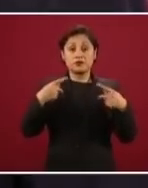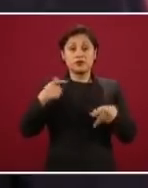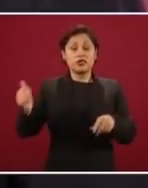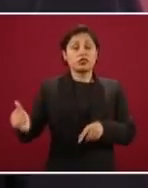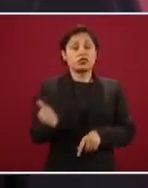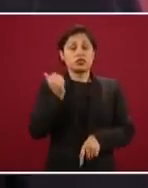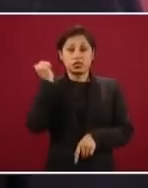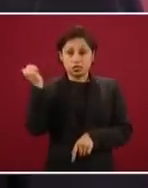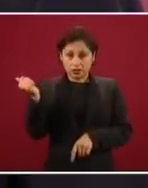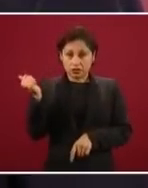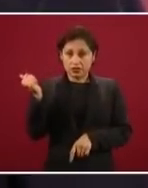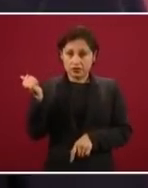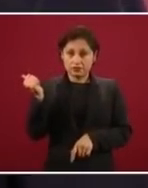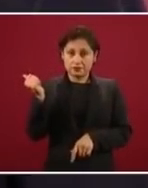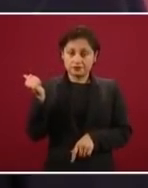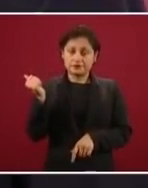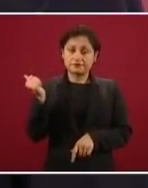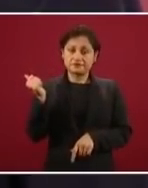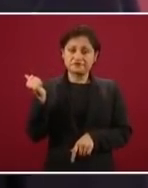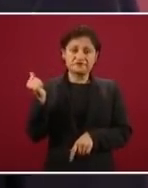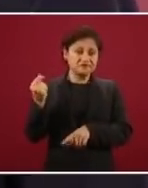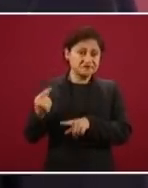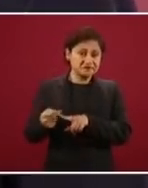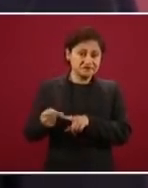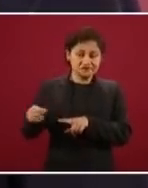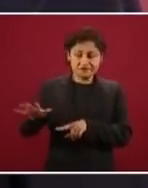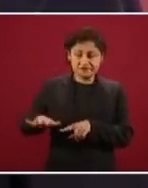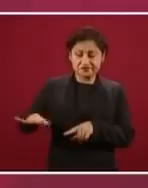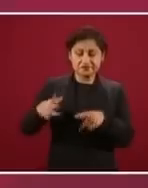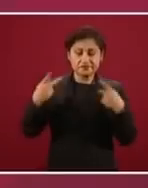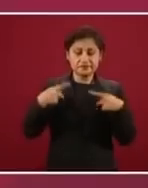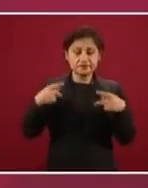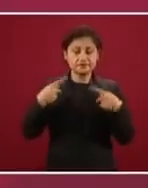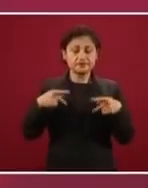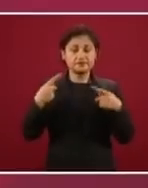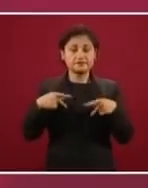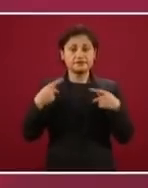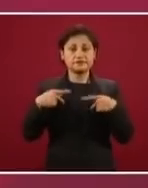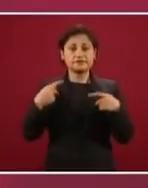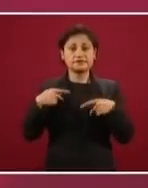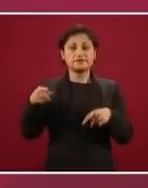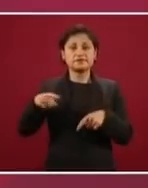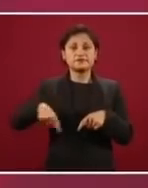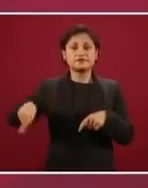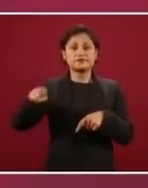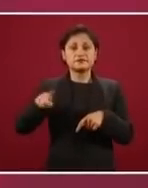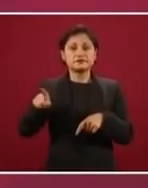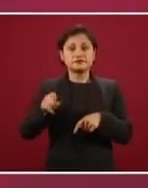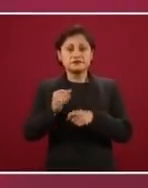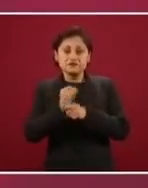a los que están buscando como culparnos